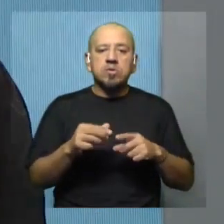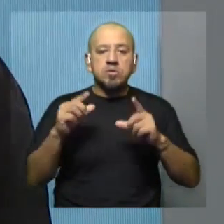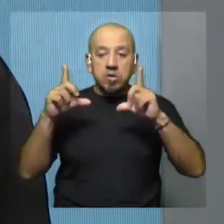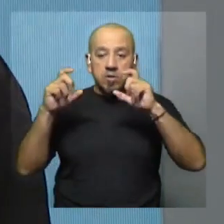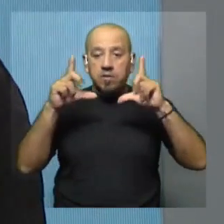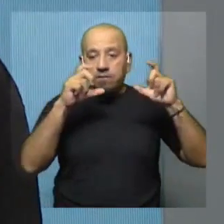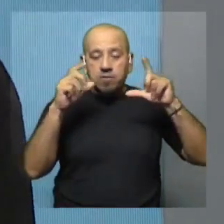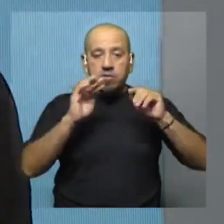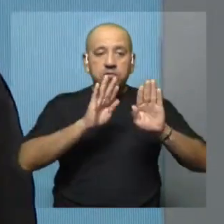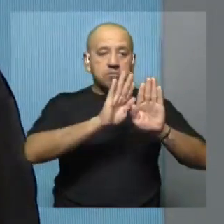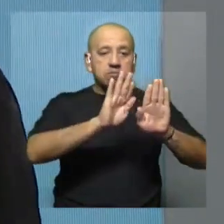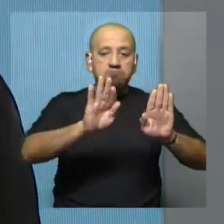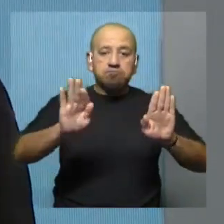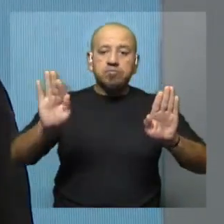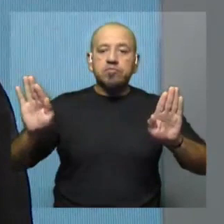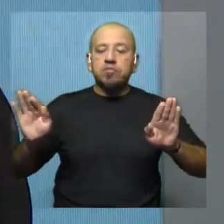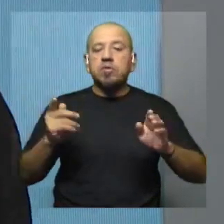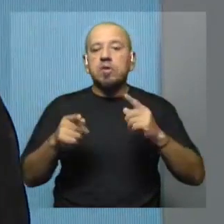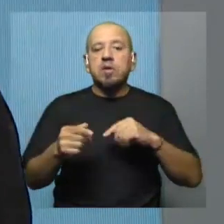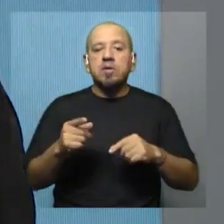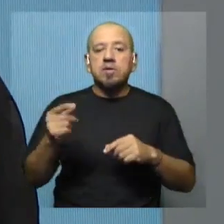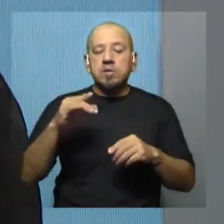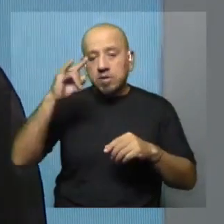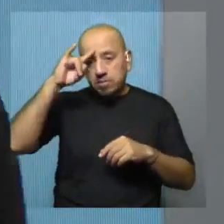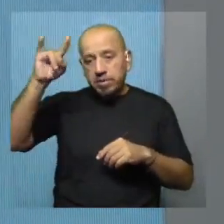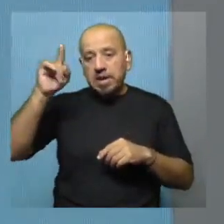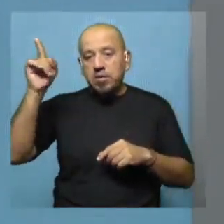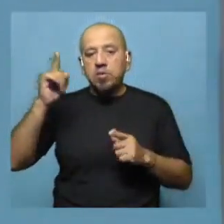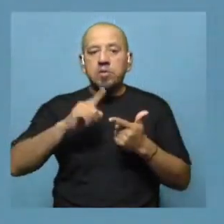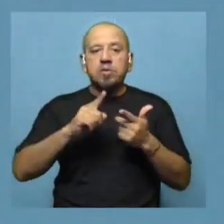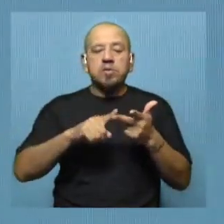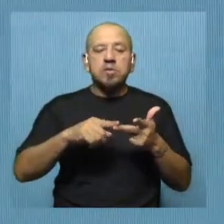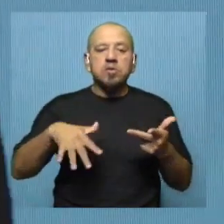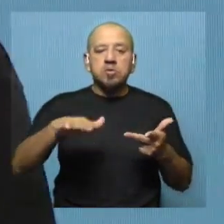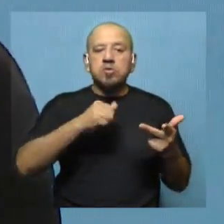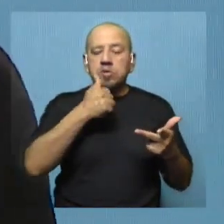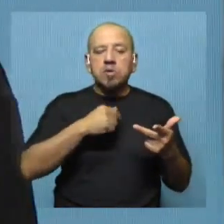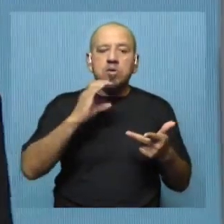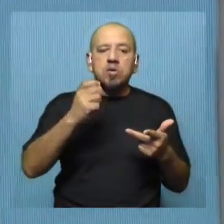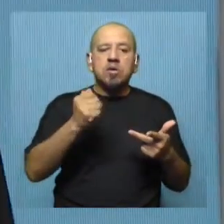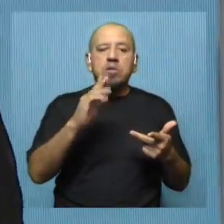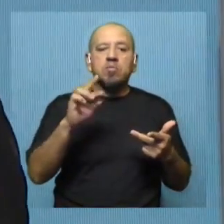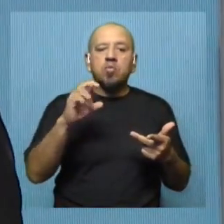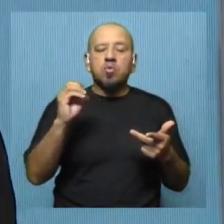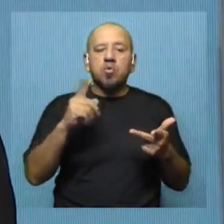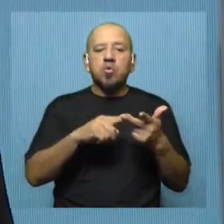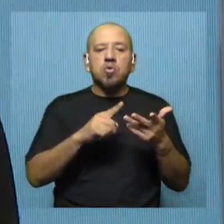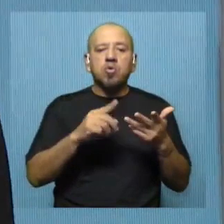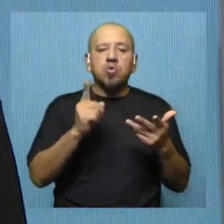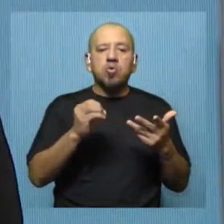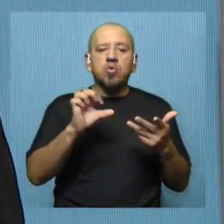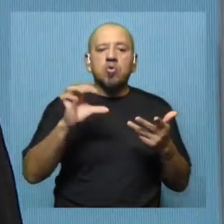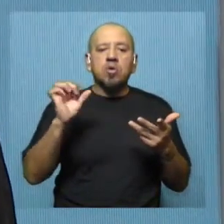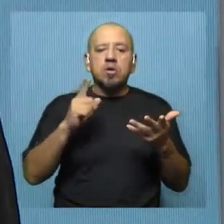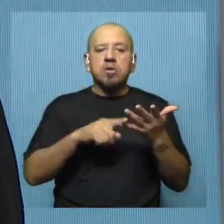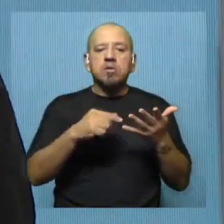cielo abierto, fue un éxito, y a partir de ahí se sumó la del Prado, después Ciudad Vieja, ahora está Capurro, Unión, Góez, Santiago